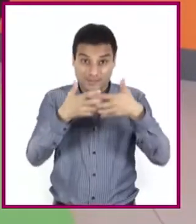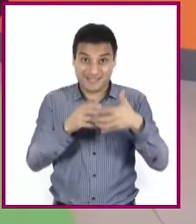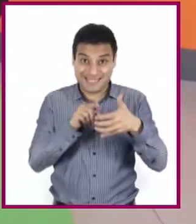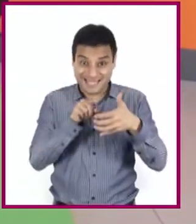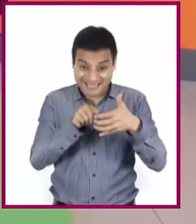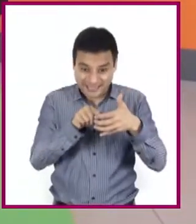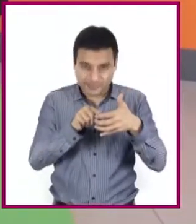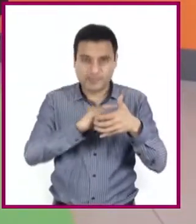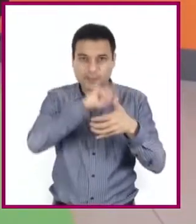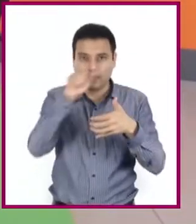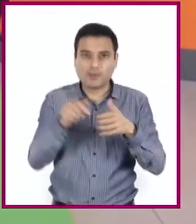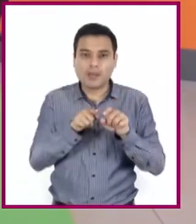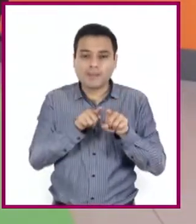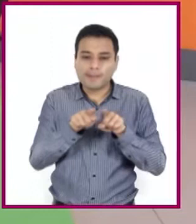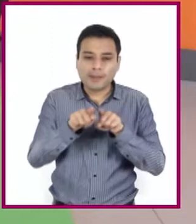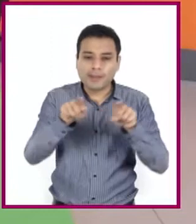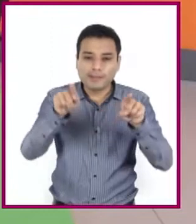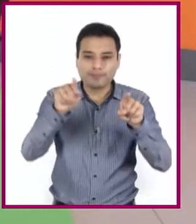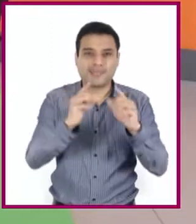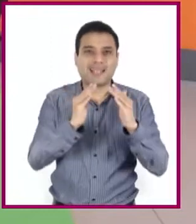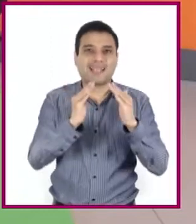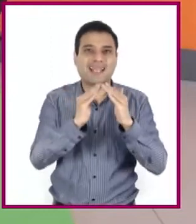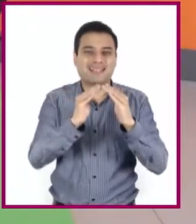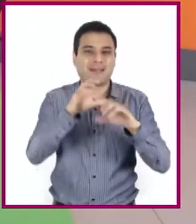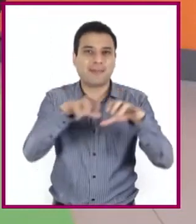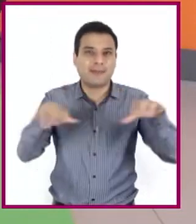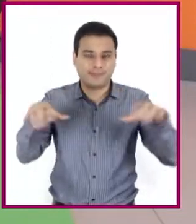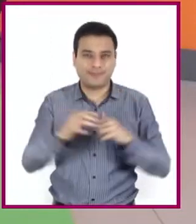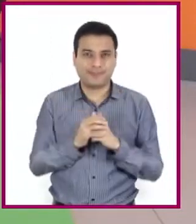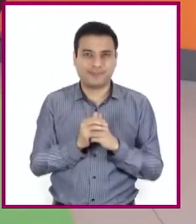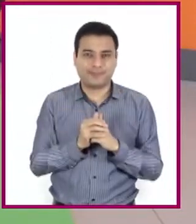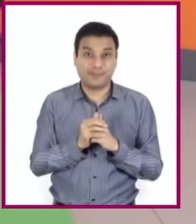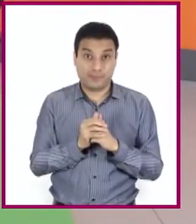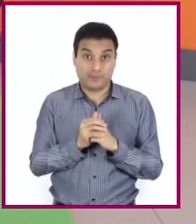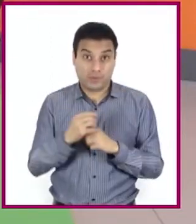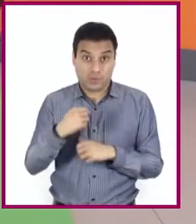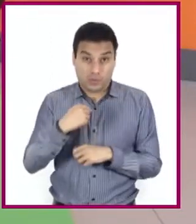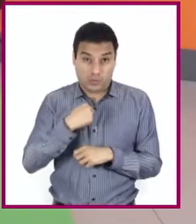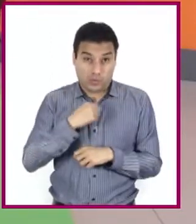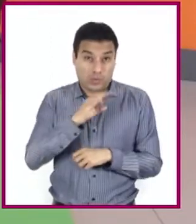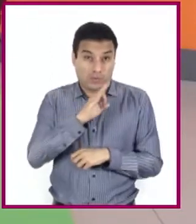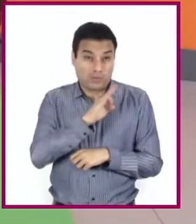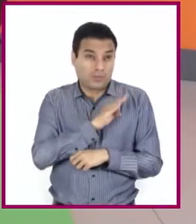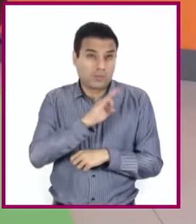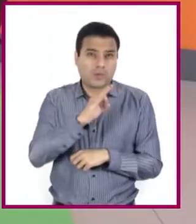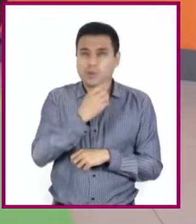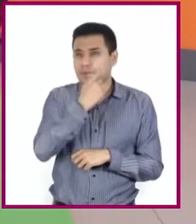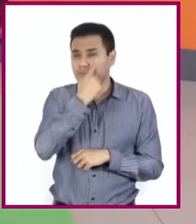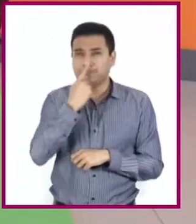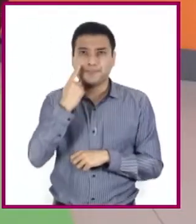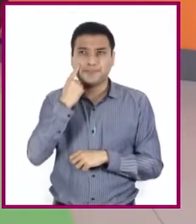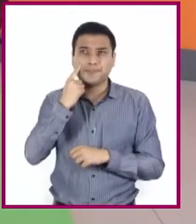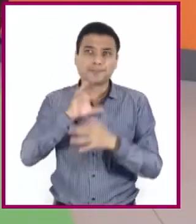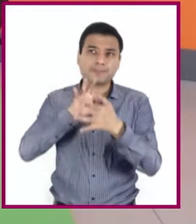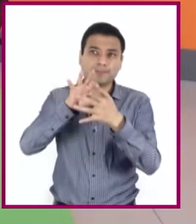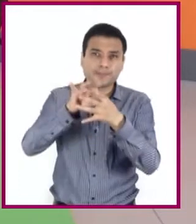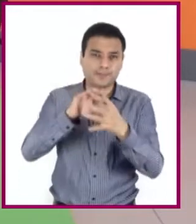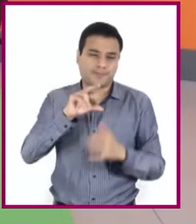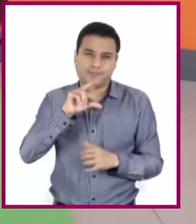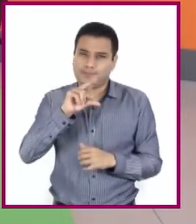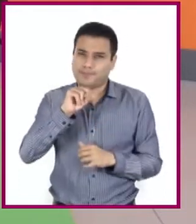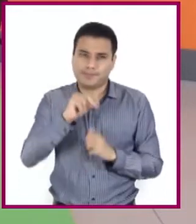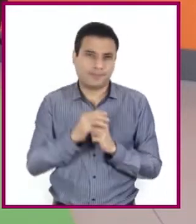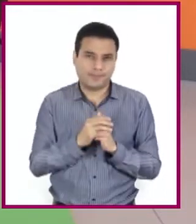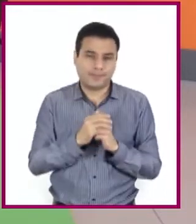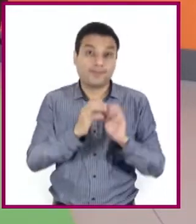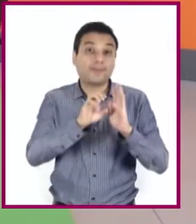los hogares de las zonas más próximas. Como consumidor no podemos elegir cuál es nuestra estación distribuidora, ya que según la